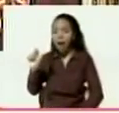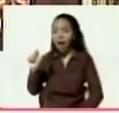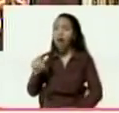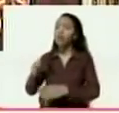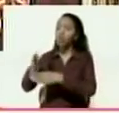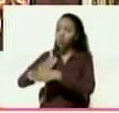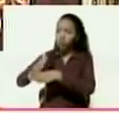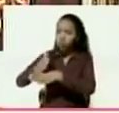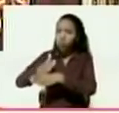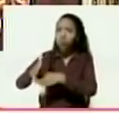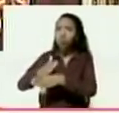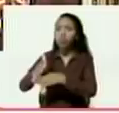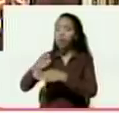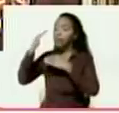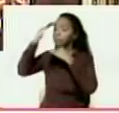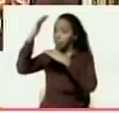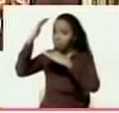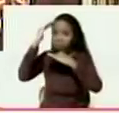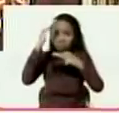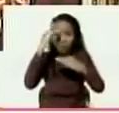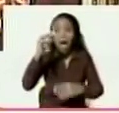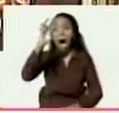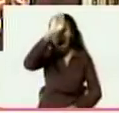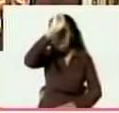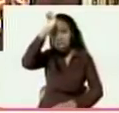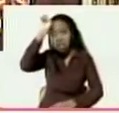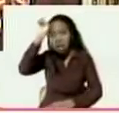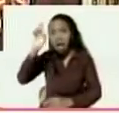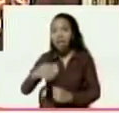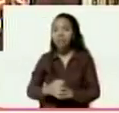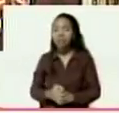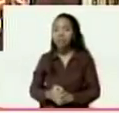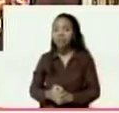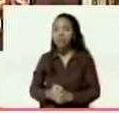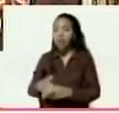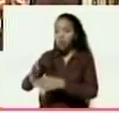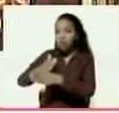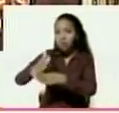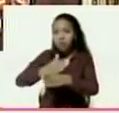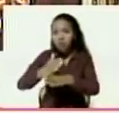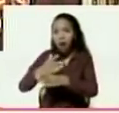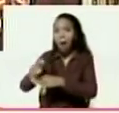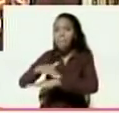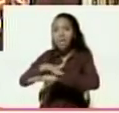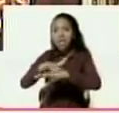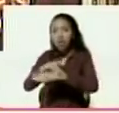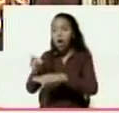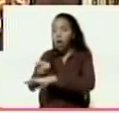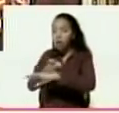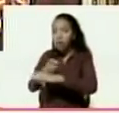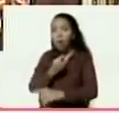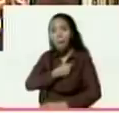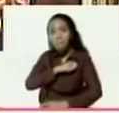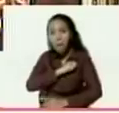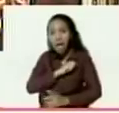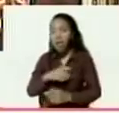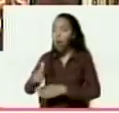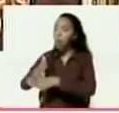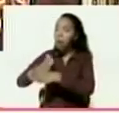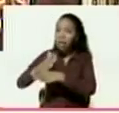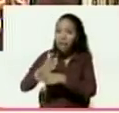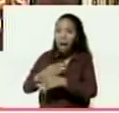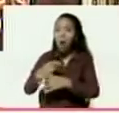compartió, saludó al rey, compartió con los ministros del gobierno de España, compartió con